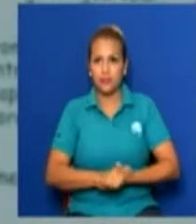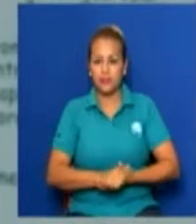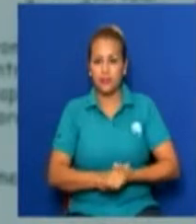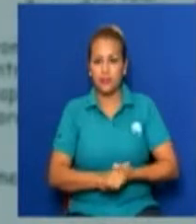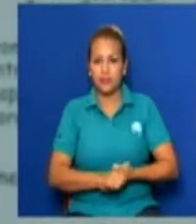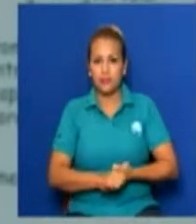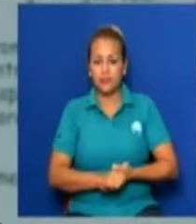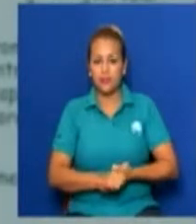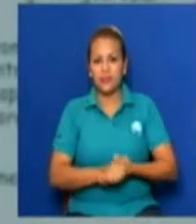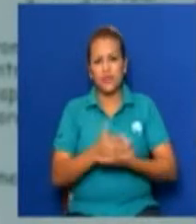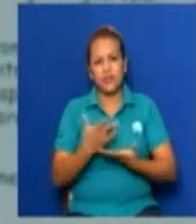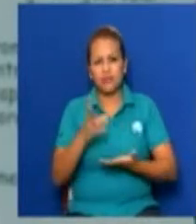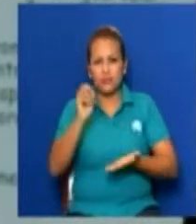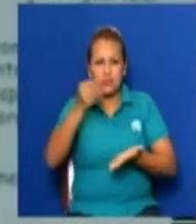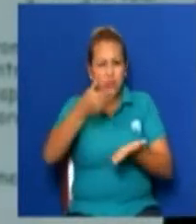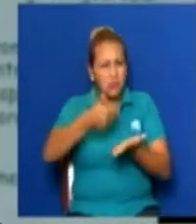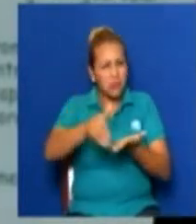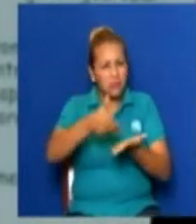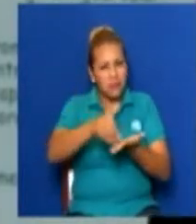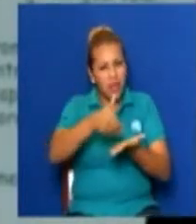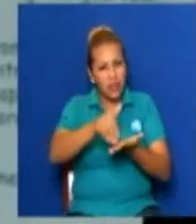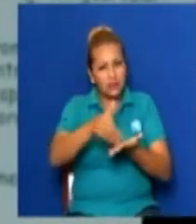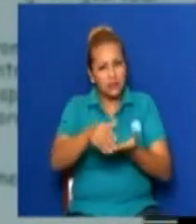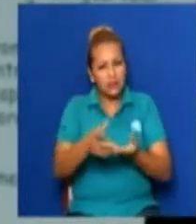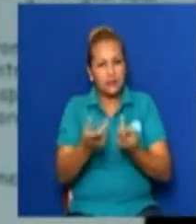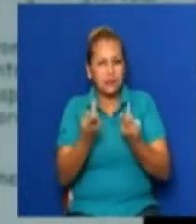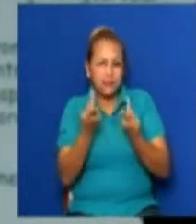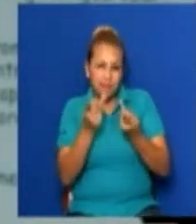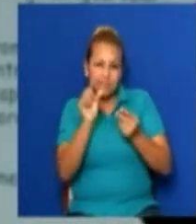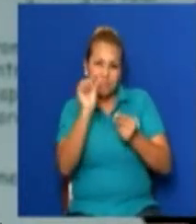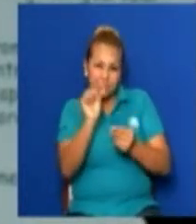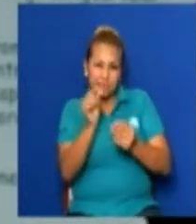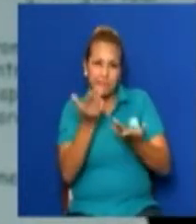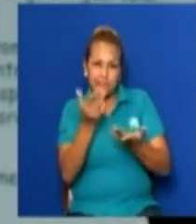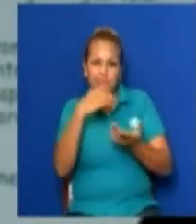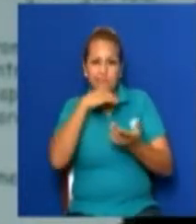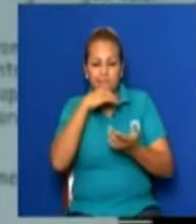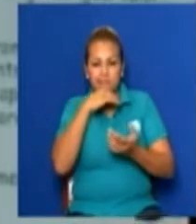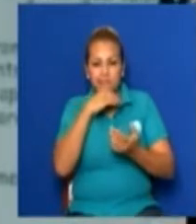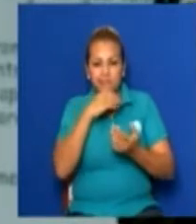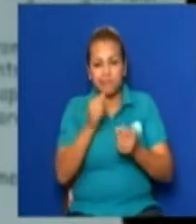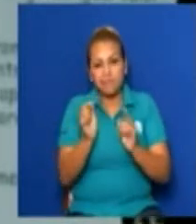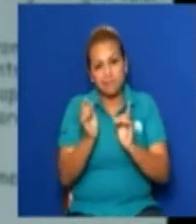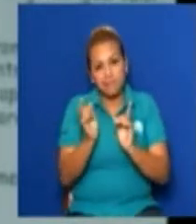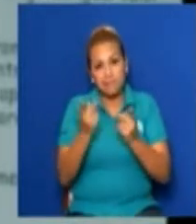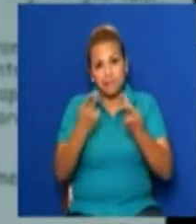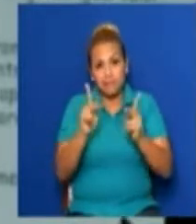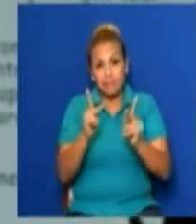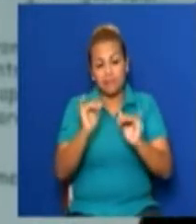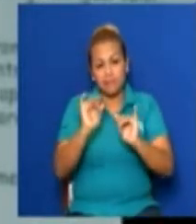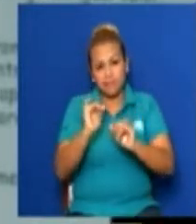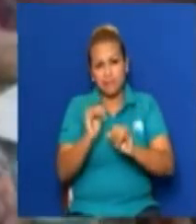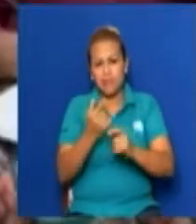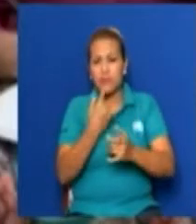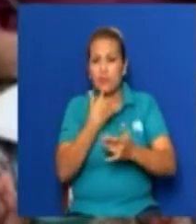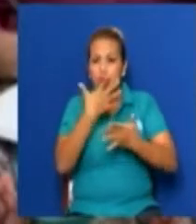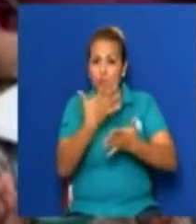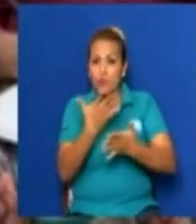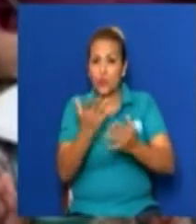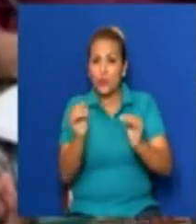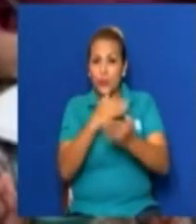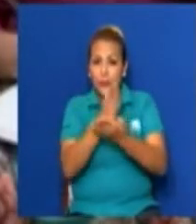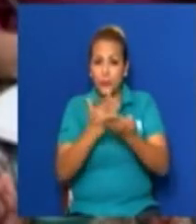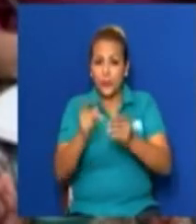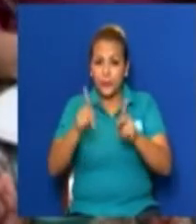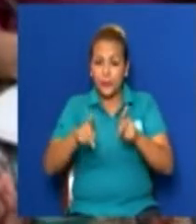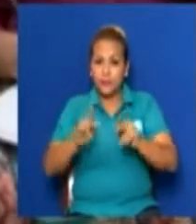esto no es tan fácil, esto es un poco complejo, porque ya habían actividades que